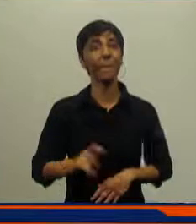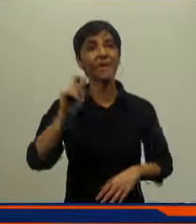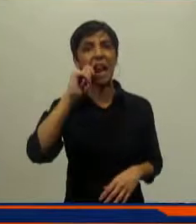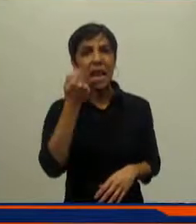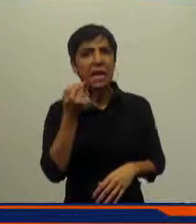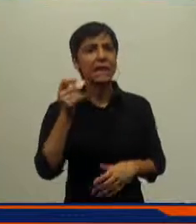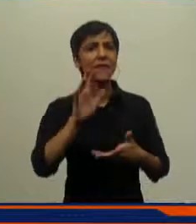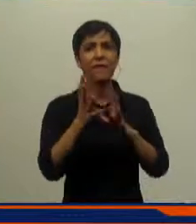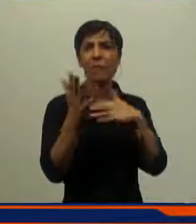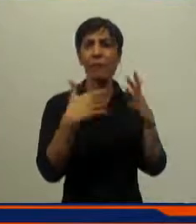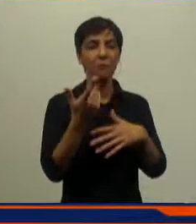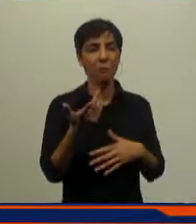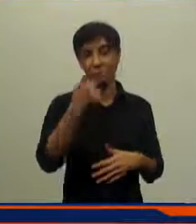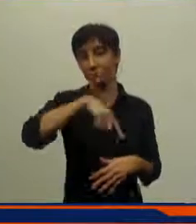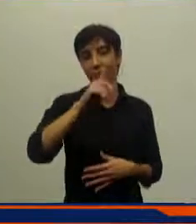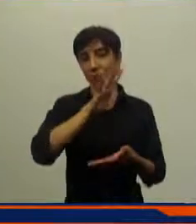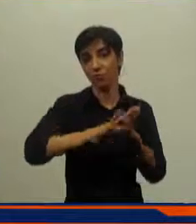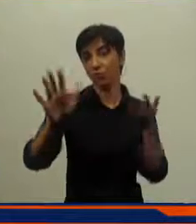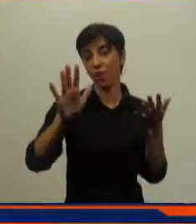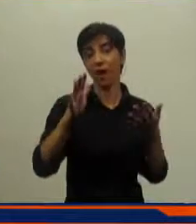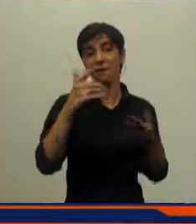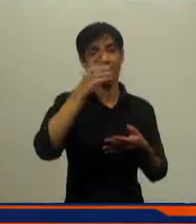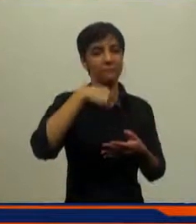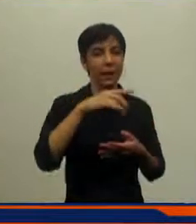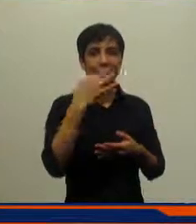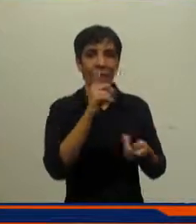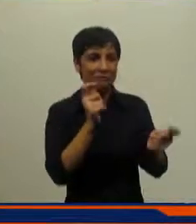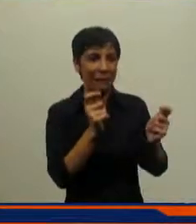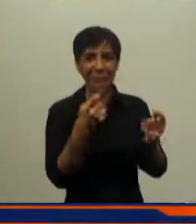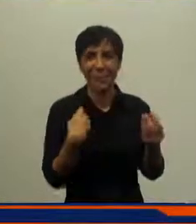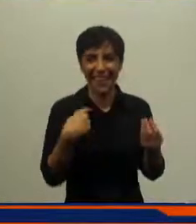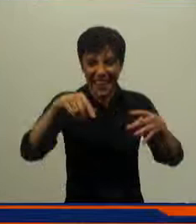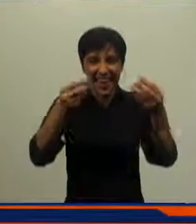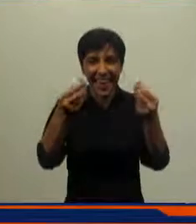se había jugado. Y nada, vamos a tratar de adaptarnos a la arena, que es algo que no